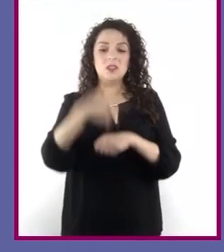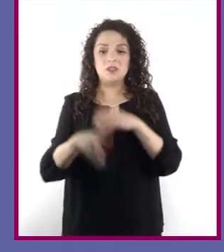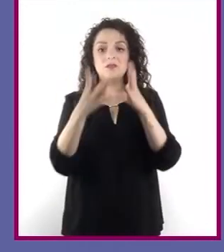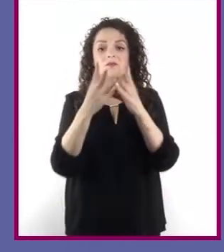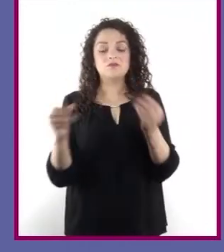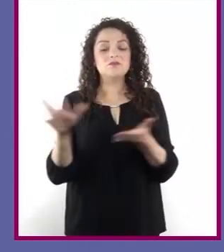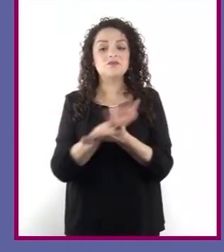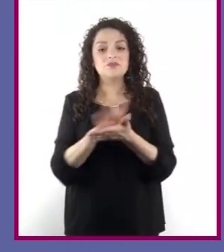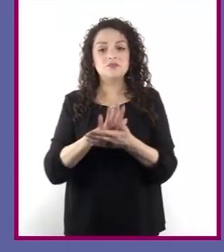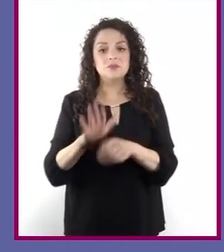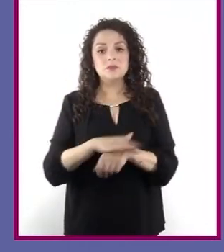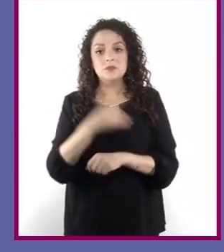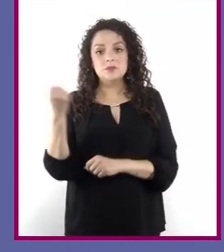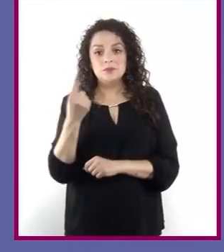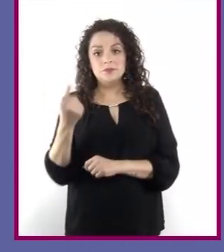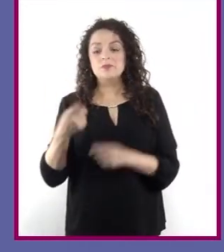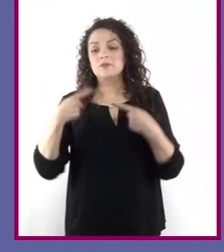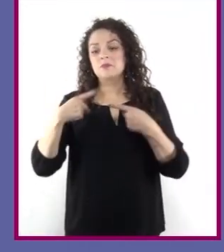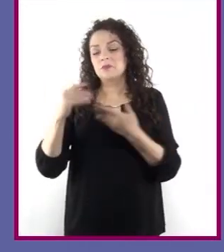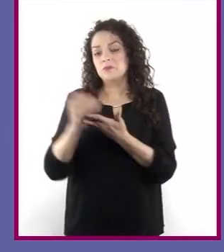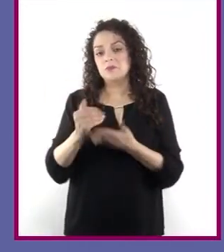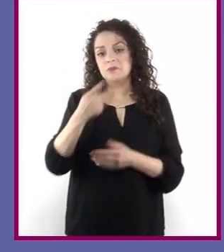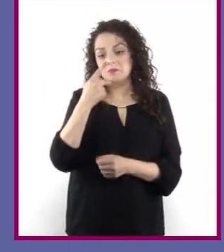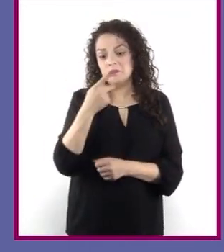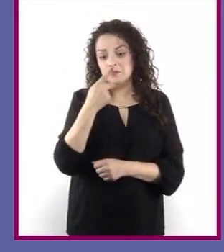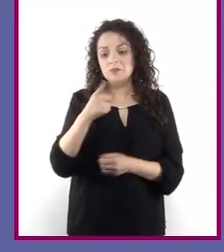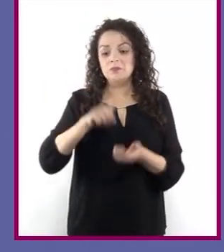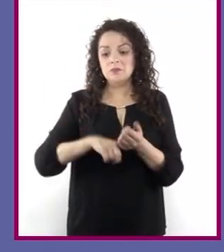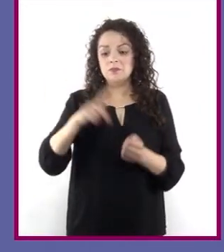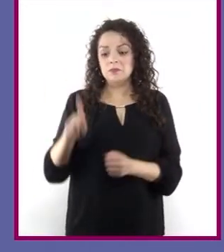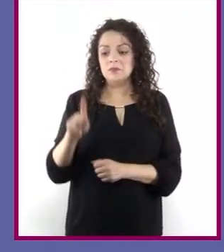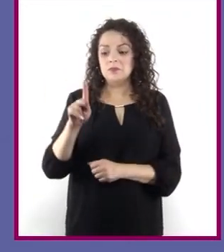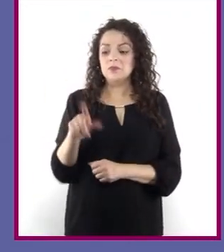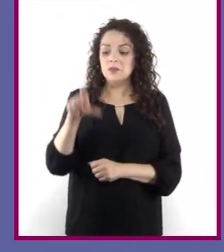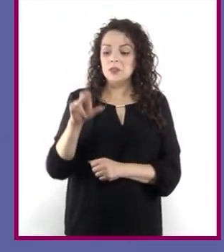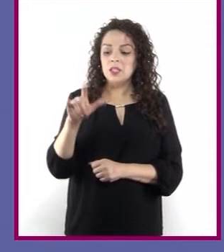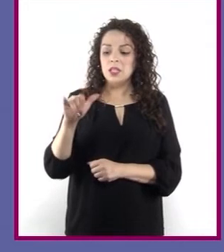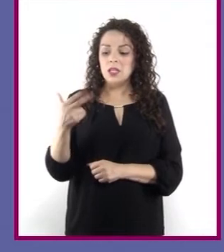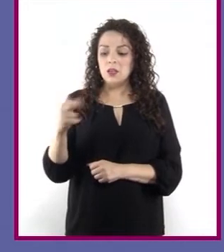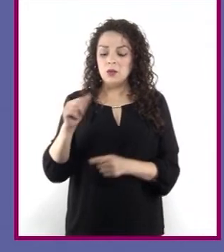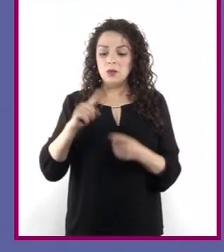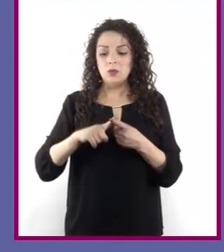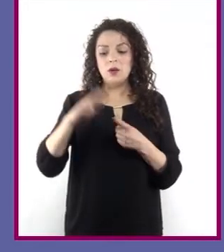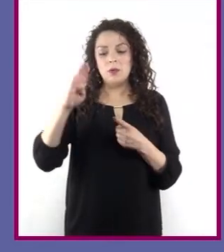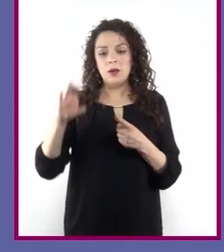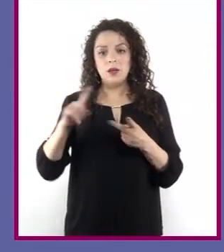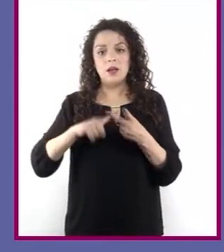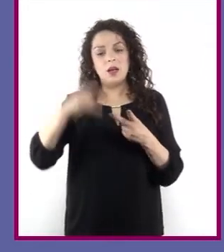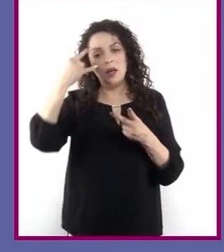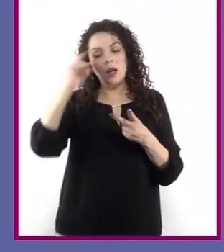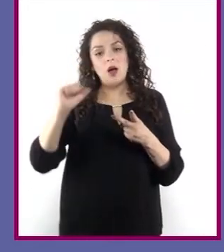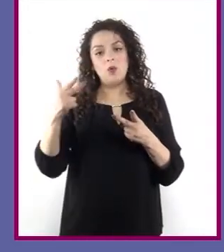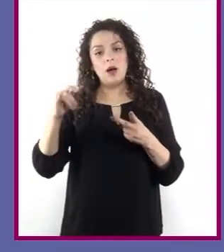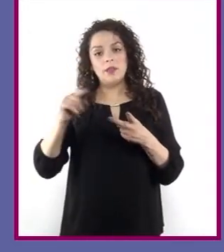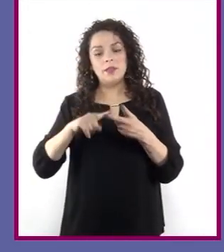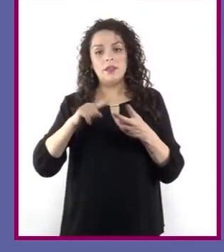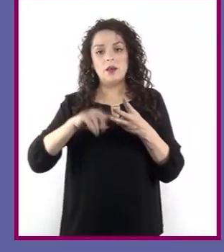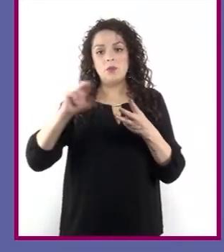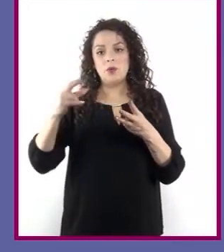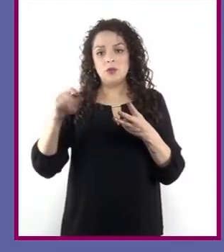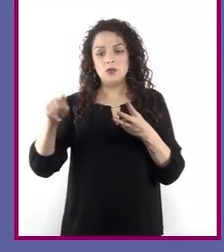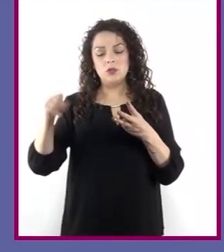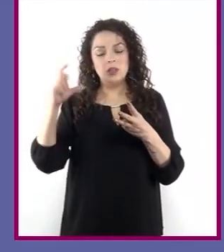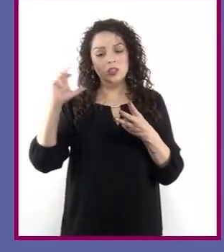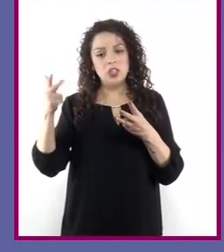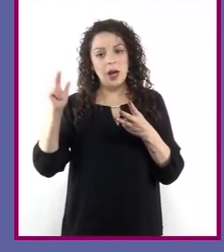porque hay menor número de hablantes. Entre estas se encuentra el quiligua de Baja California, el aguacateco de Campeche, el mocho de Chiapas, el ayapaneco